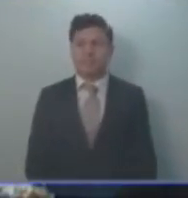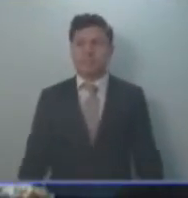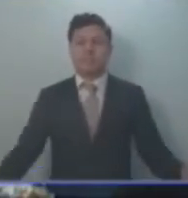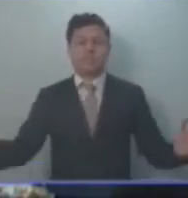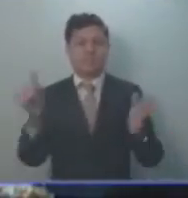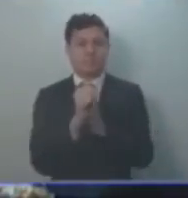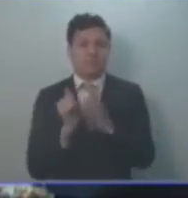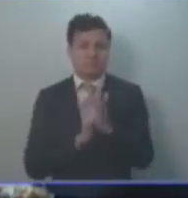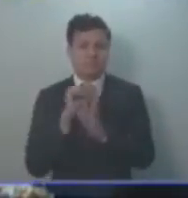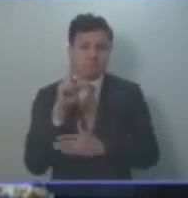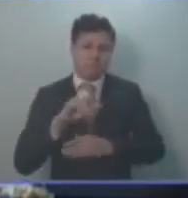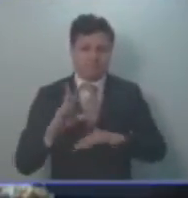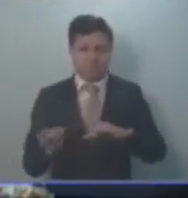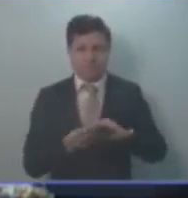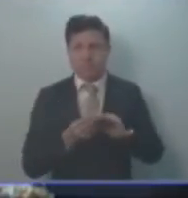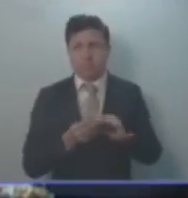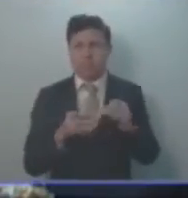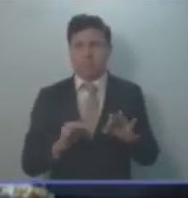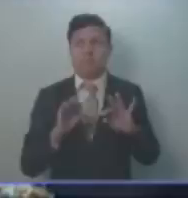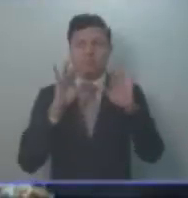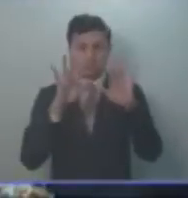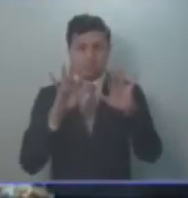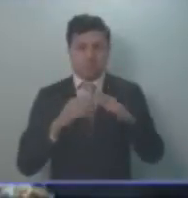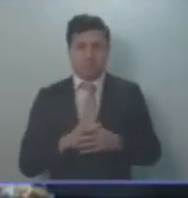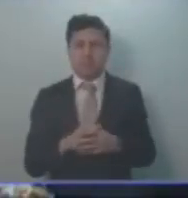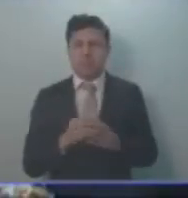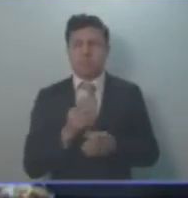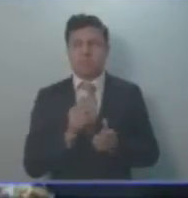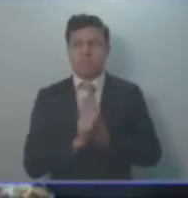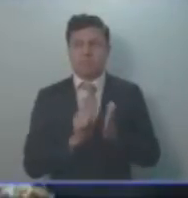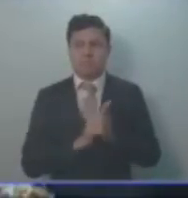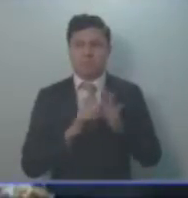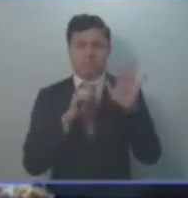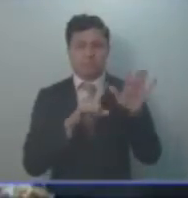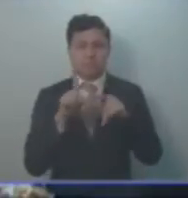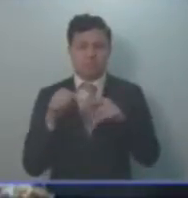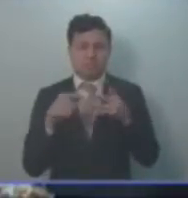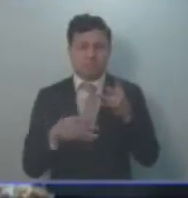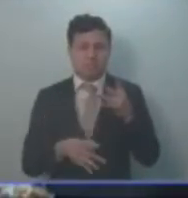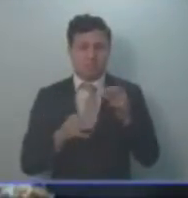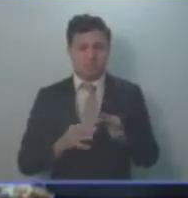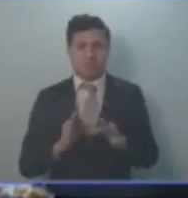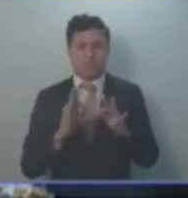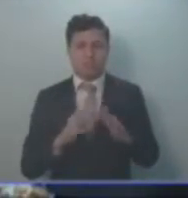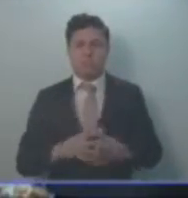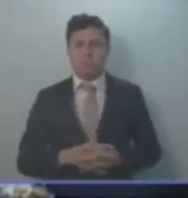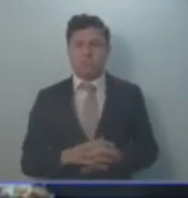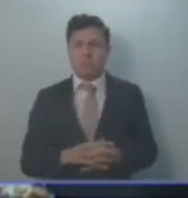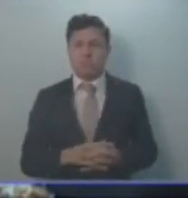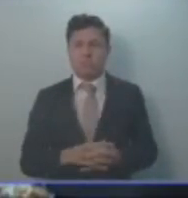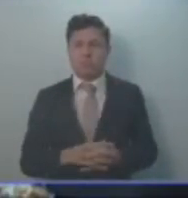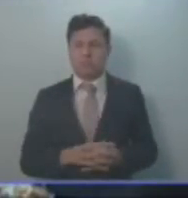Artículo 2. Adiciónase un numeral 10 al artículo 61 de la siguiente manera.